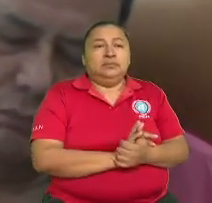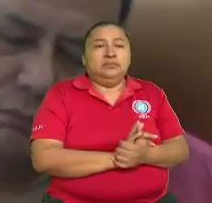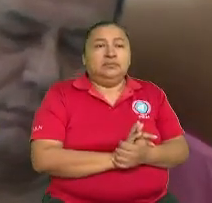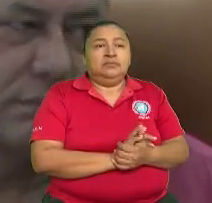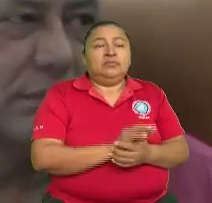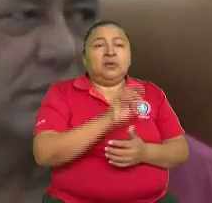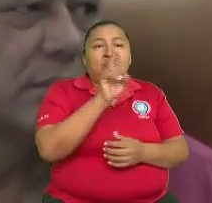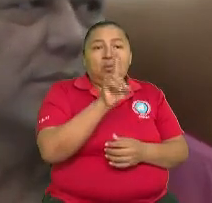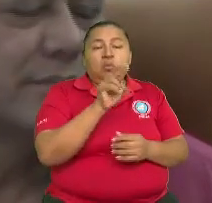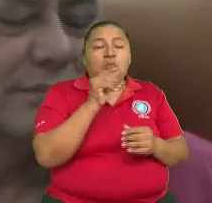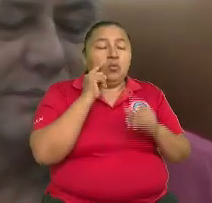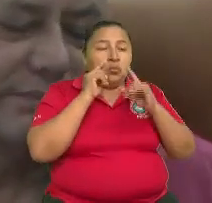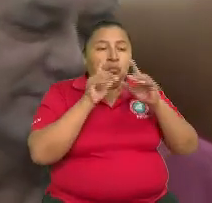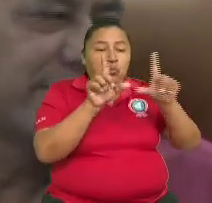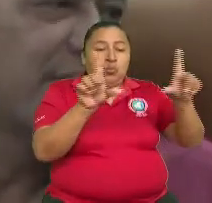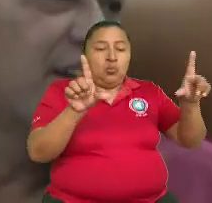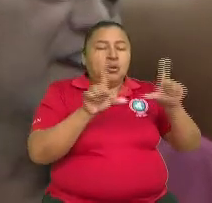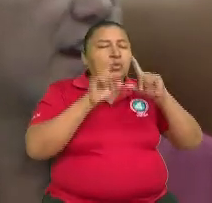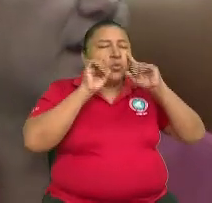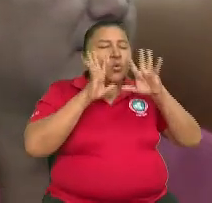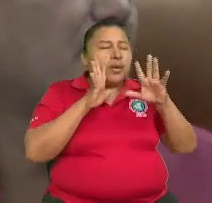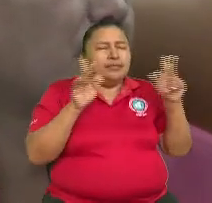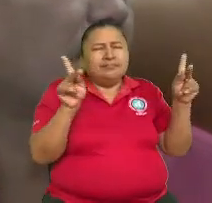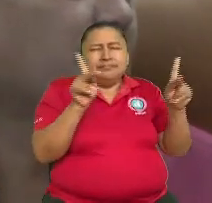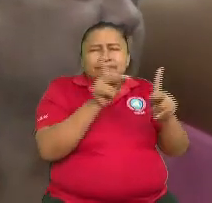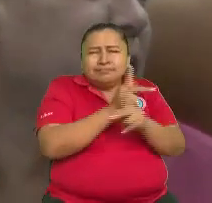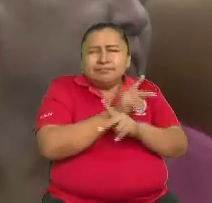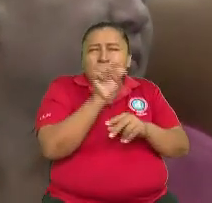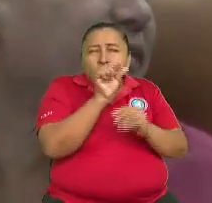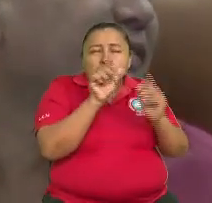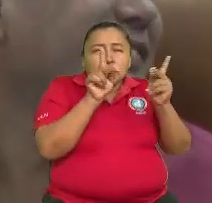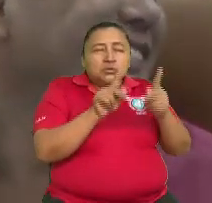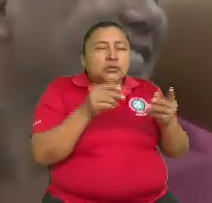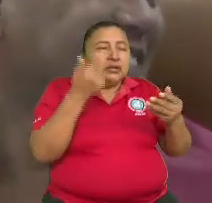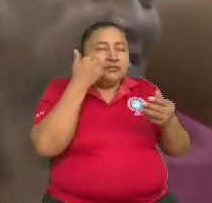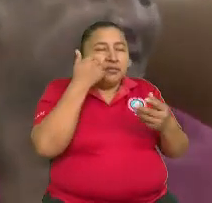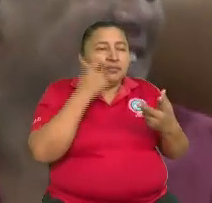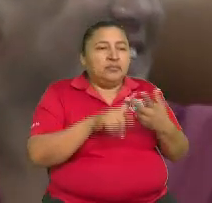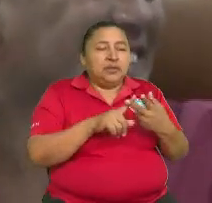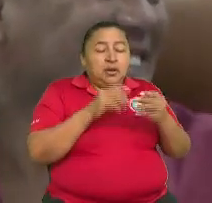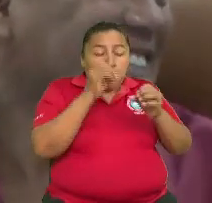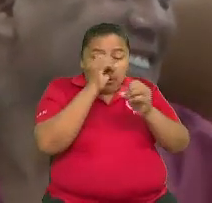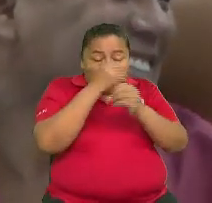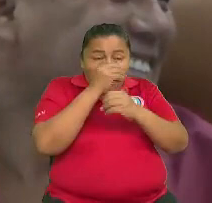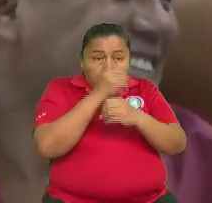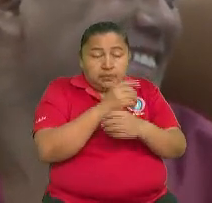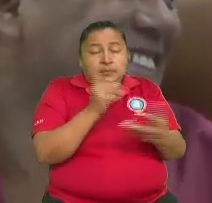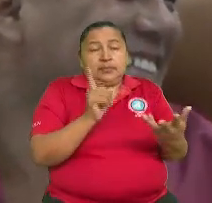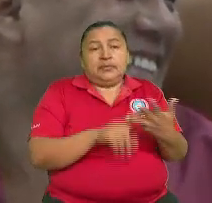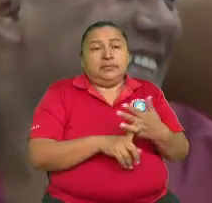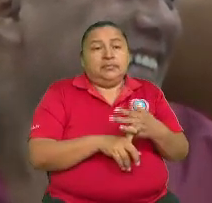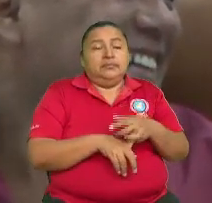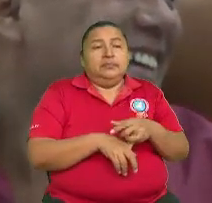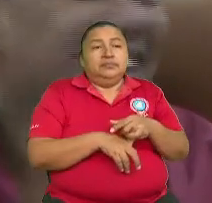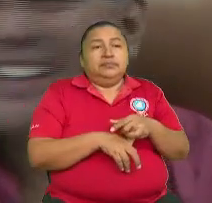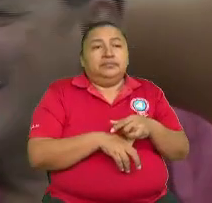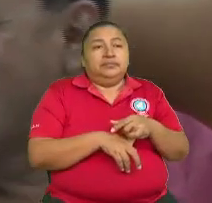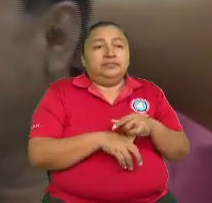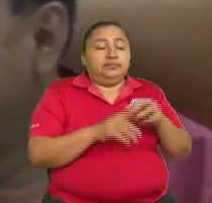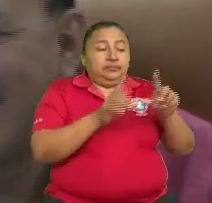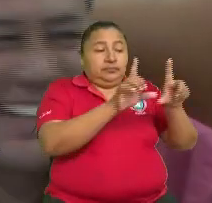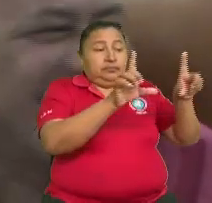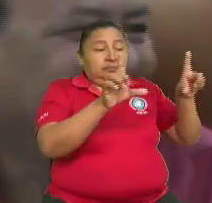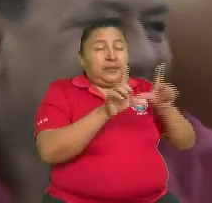las unidades de cuidado intensivos, los laboratorios, las salas